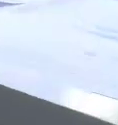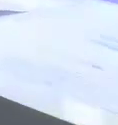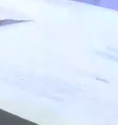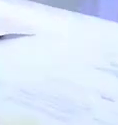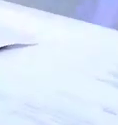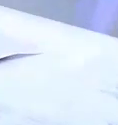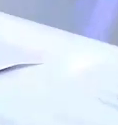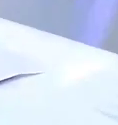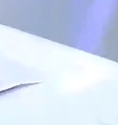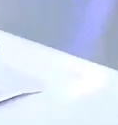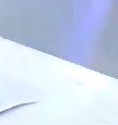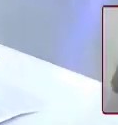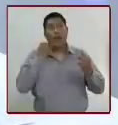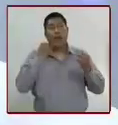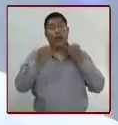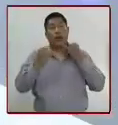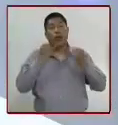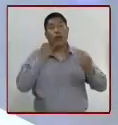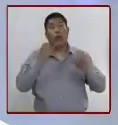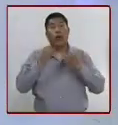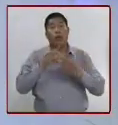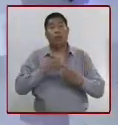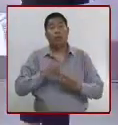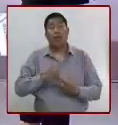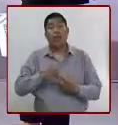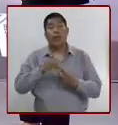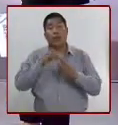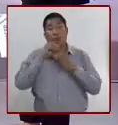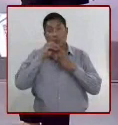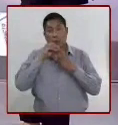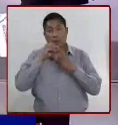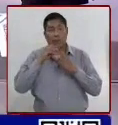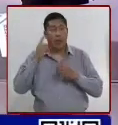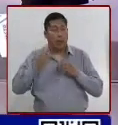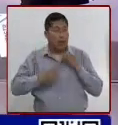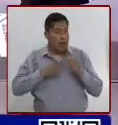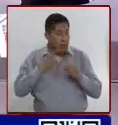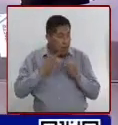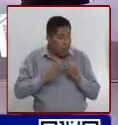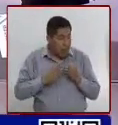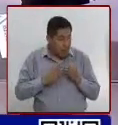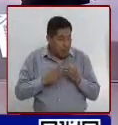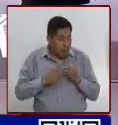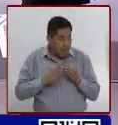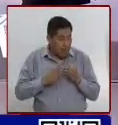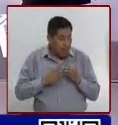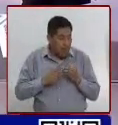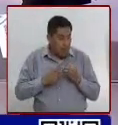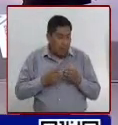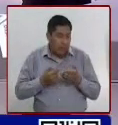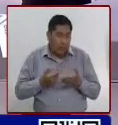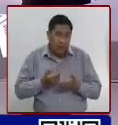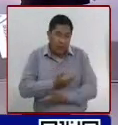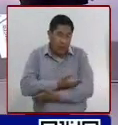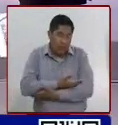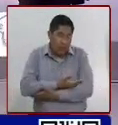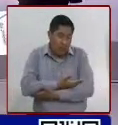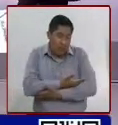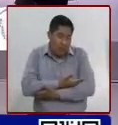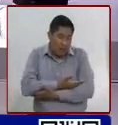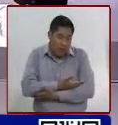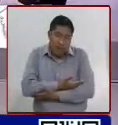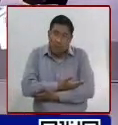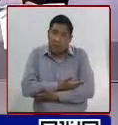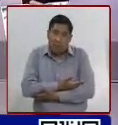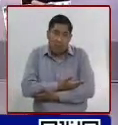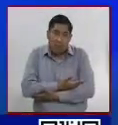Este es nuestro informe, nuestro reportaje especial de las 21. Sí, señor. Que tiene que ver, lamentablemente, con seres que no tienen la culpa. No tienen la culpa de llegar al